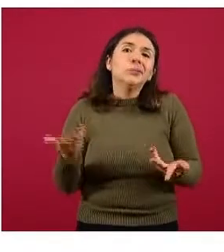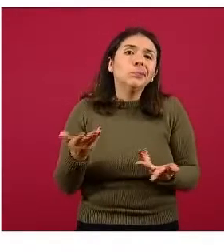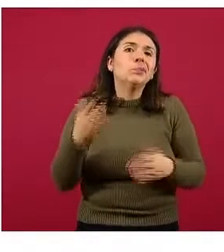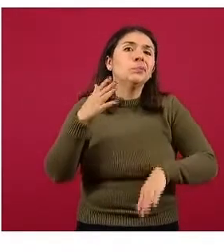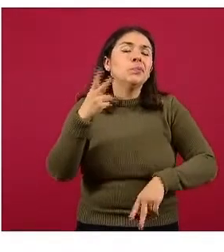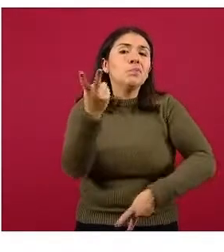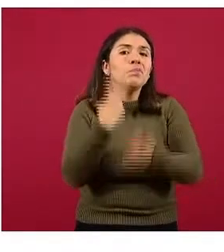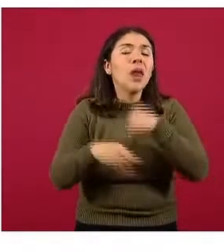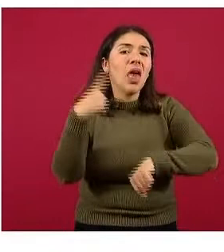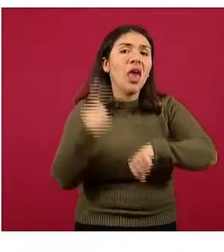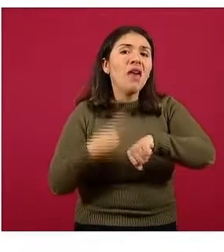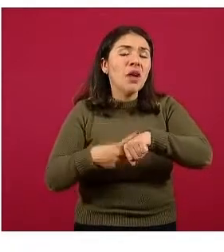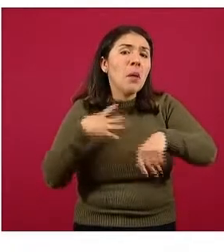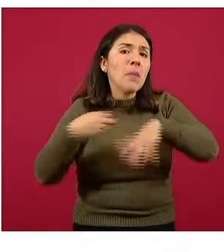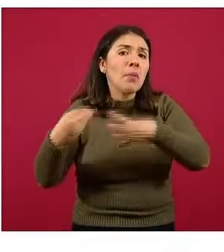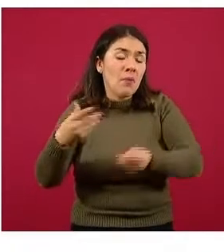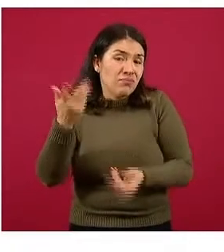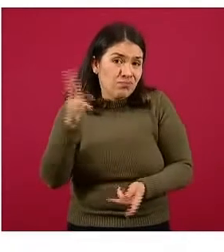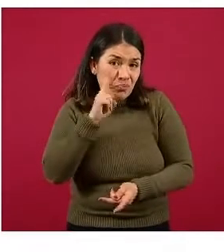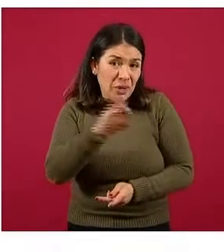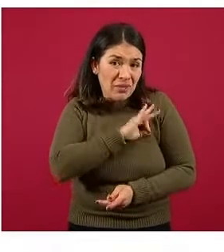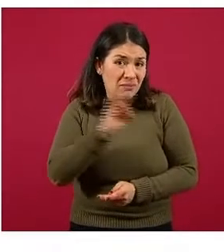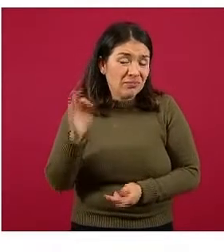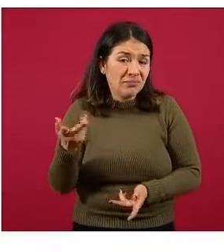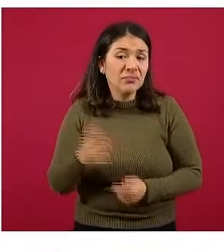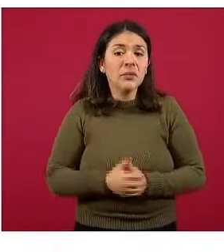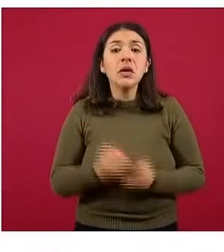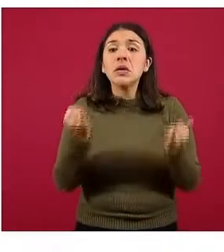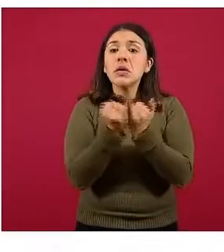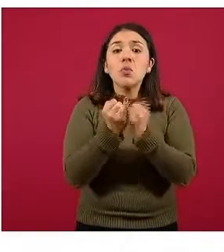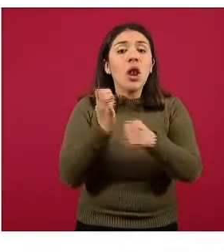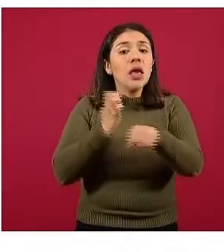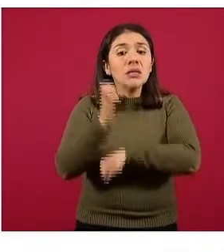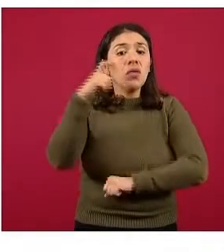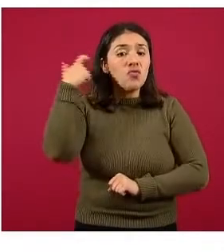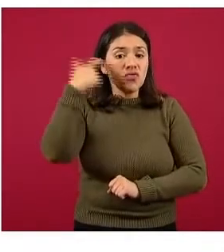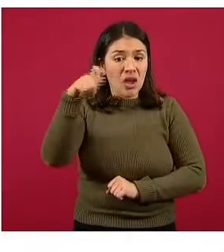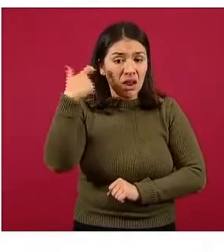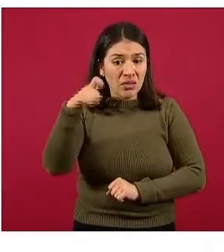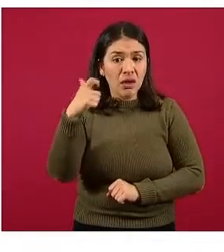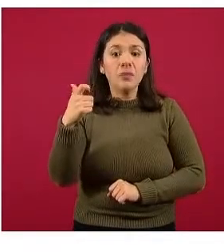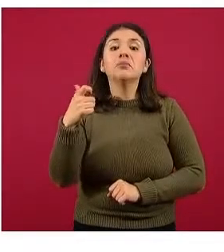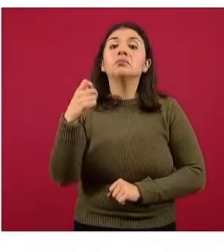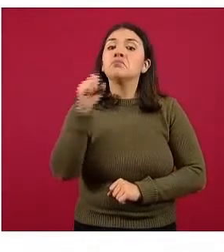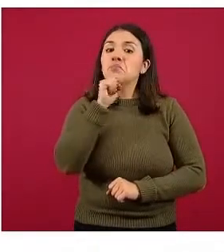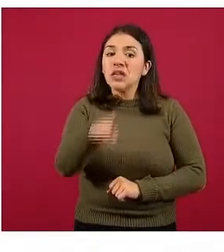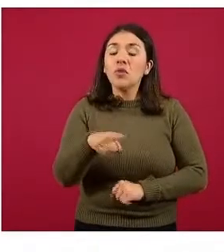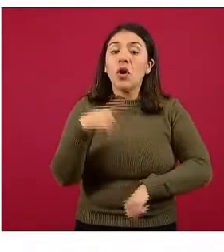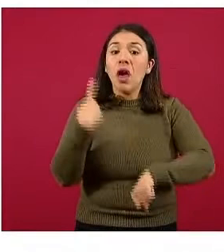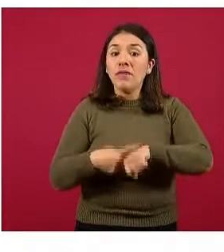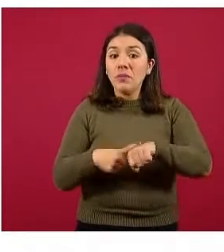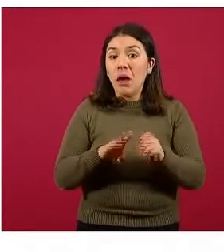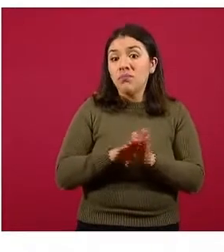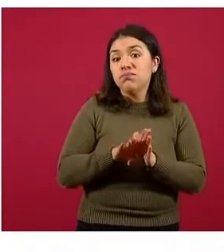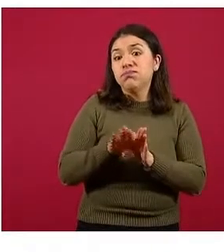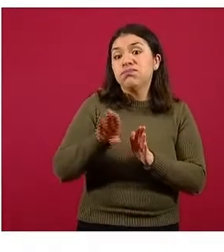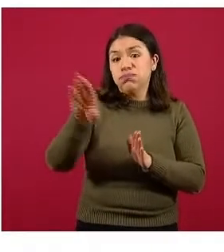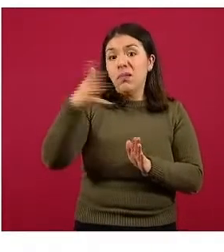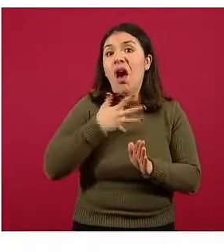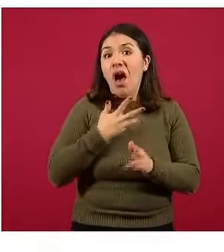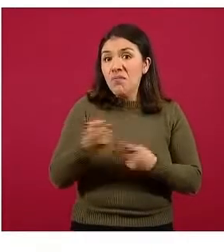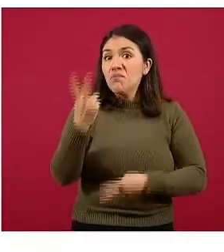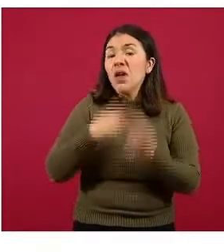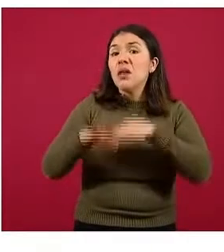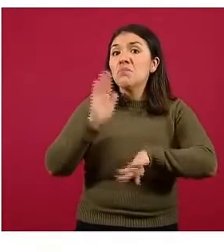un incremento en la actividad, como se está observando los indicadores. Al igual que en el estado de Querétaro, en donde la curva epidémica ha incrementado